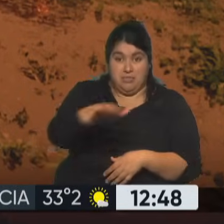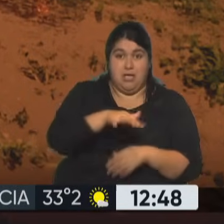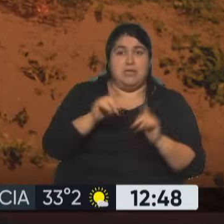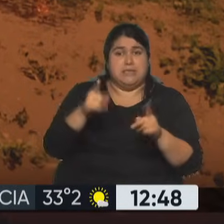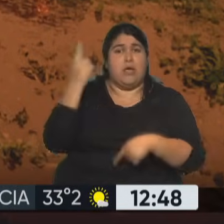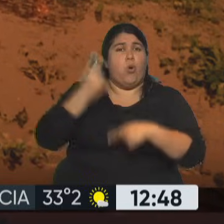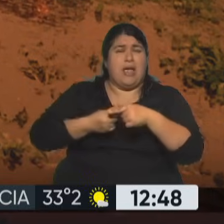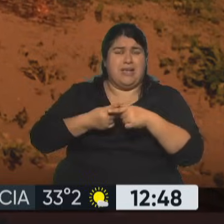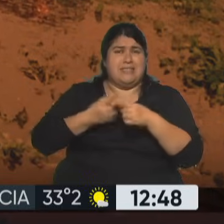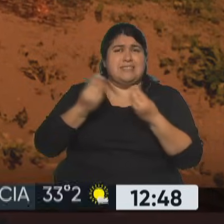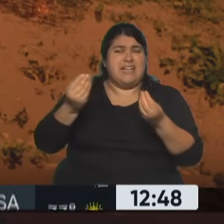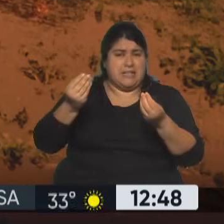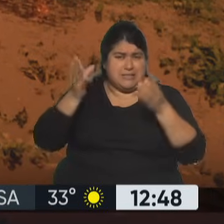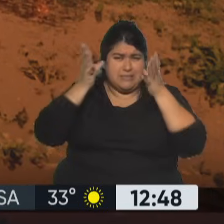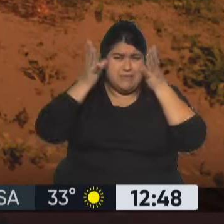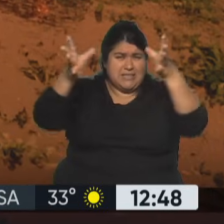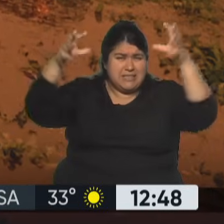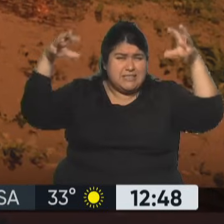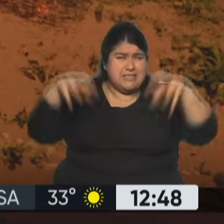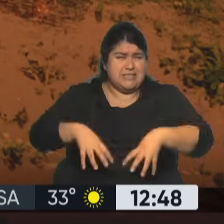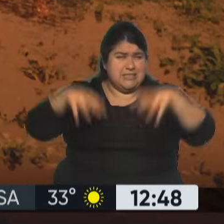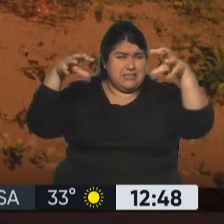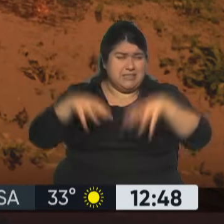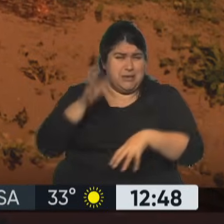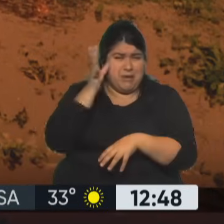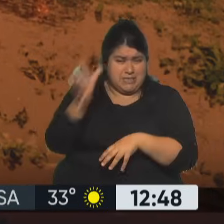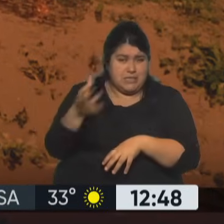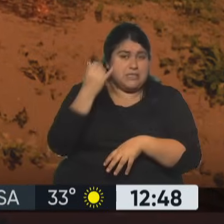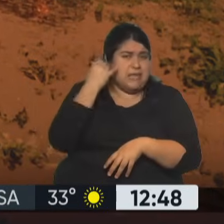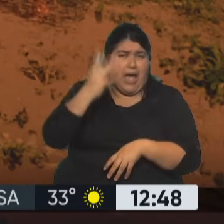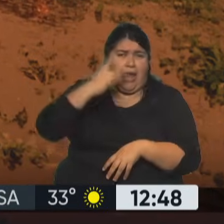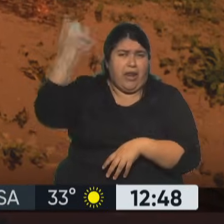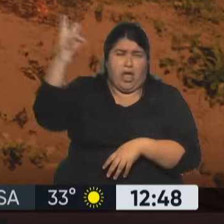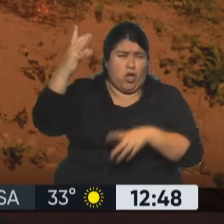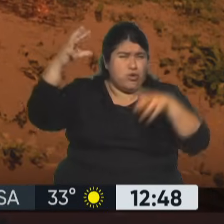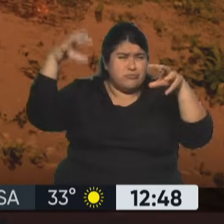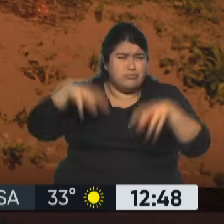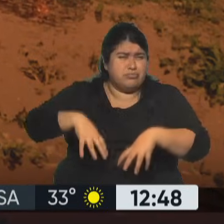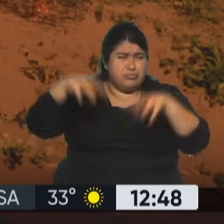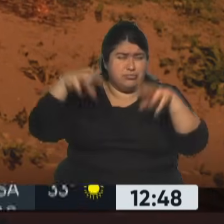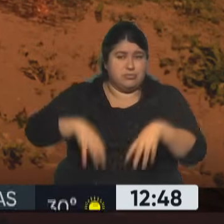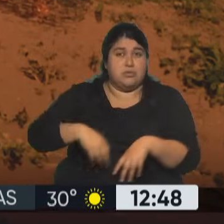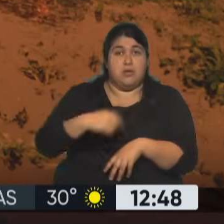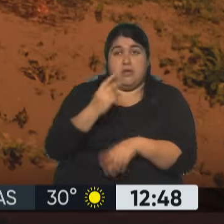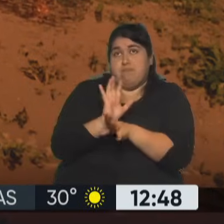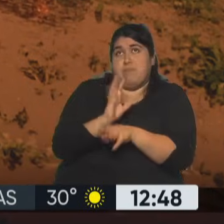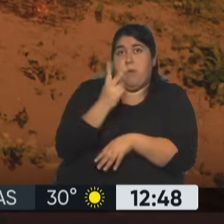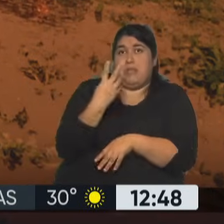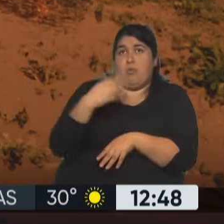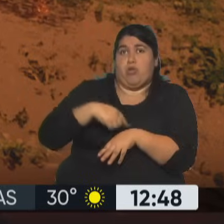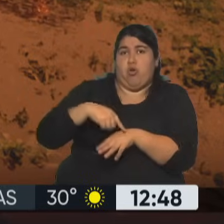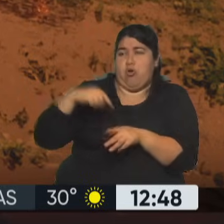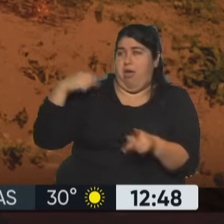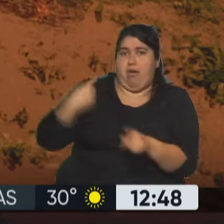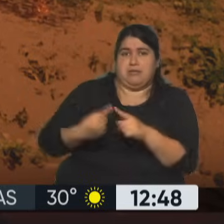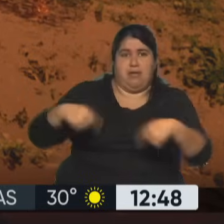evento extremo de precipitaciones. De hecho, ya se rompieron los récords de precipitación en 24 horas para la ciudad de La Plata, con